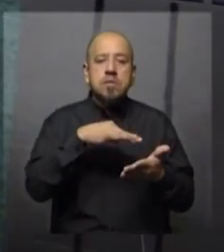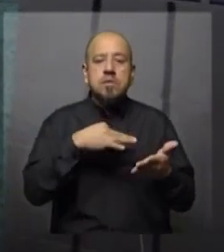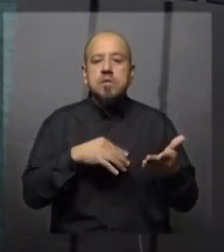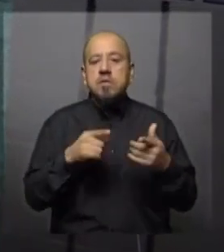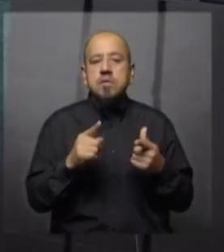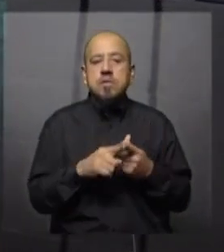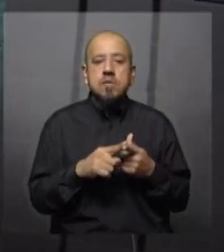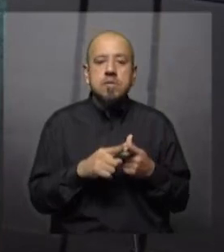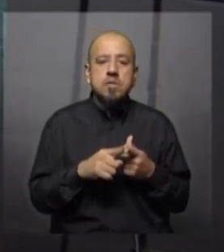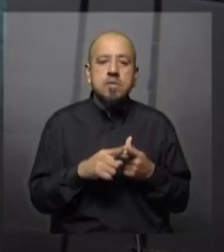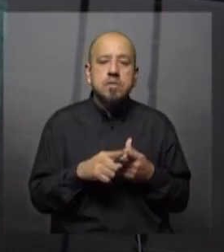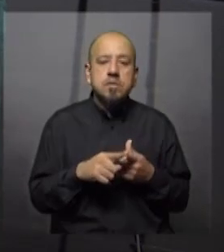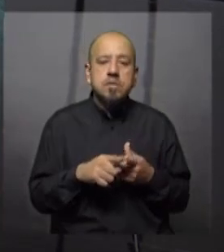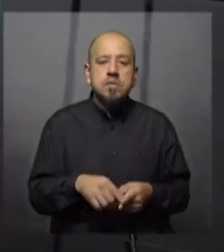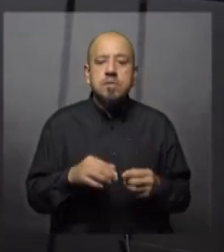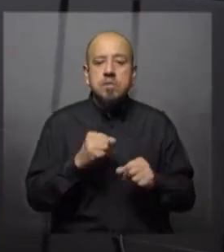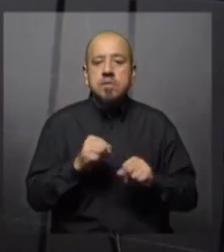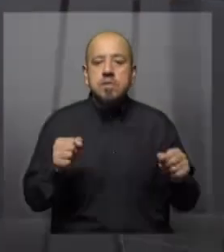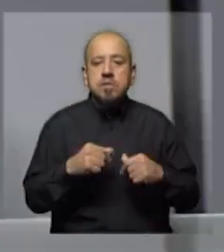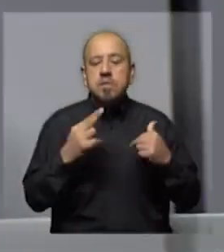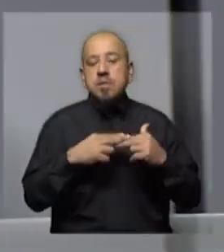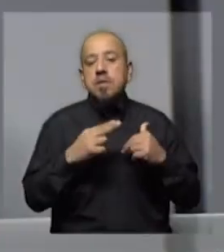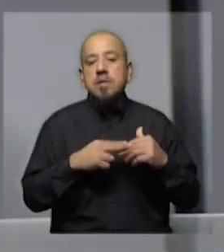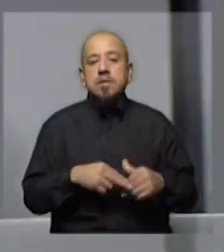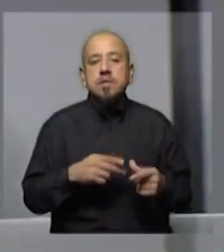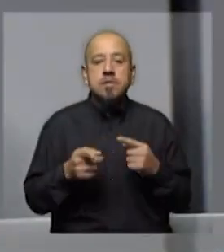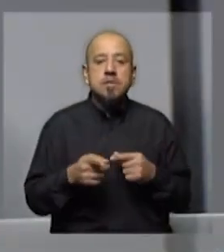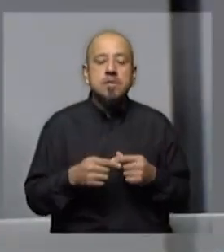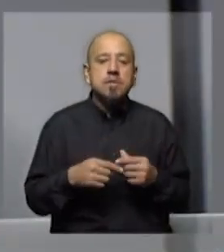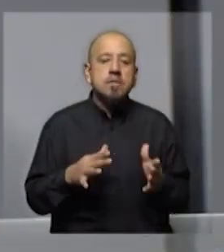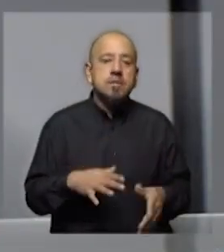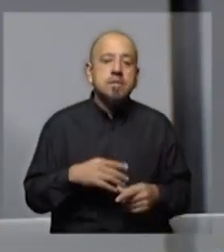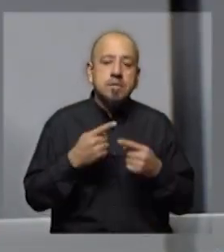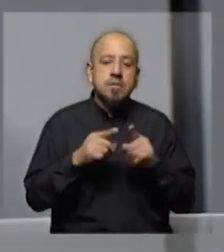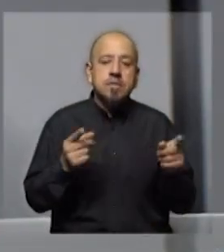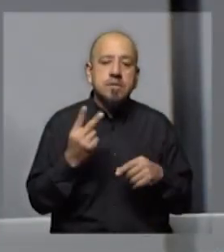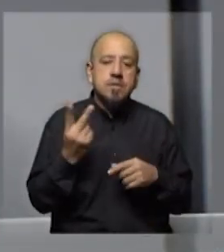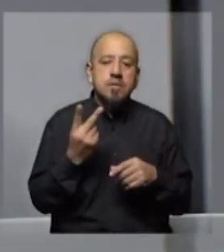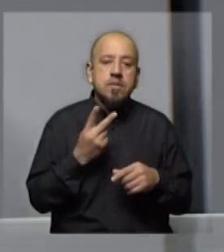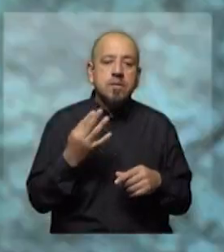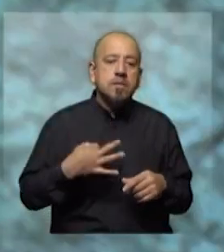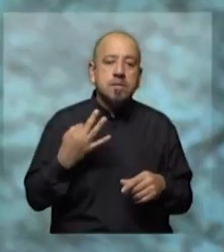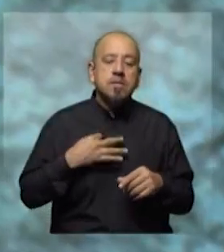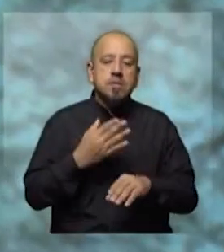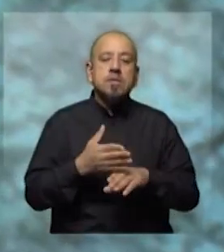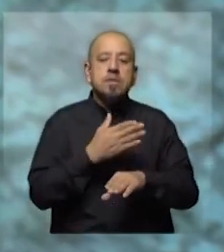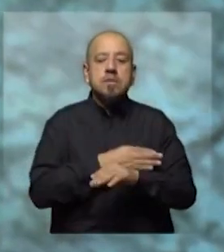porque claro puedo hacer búsquedas en internet estamos en una situación muy distinta hace 22 años